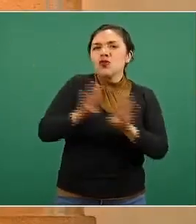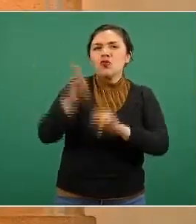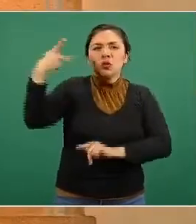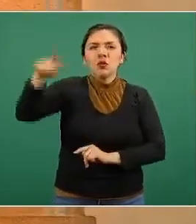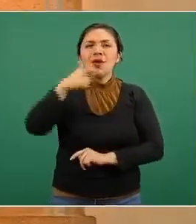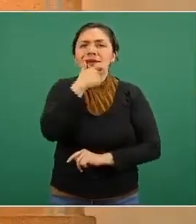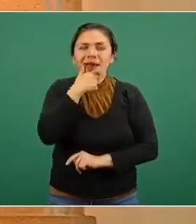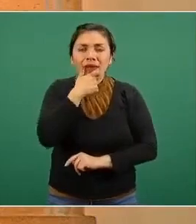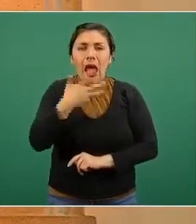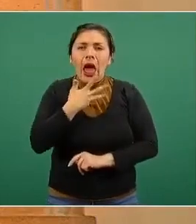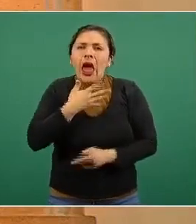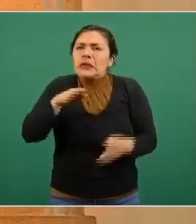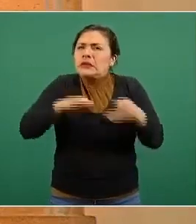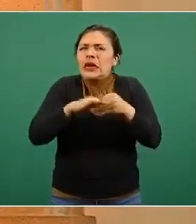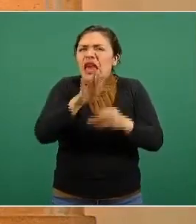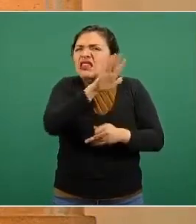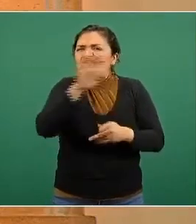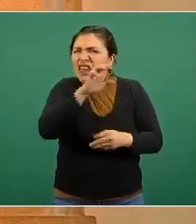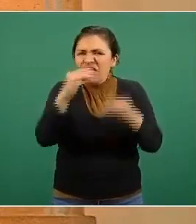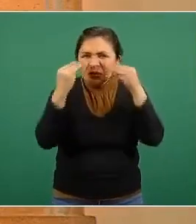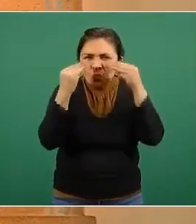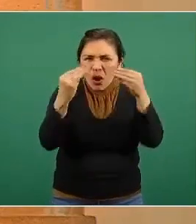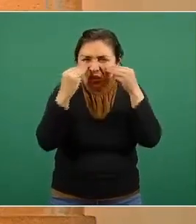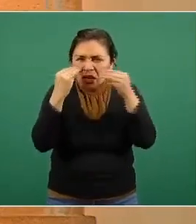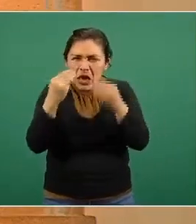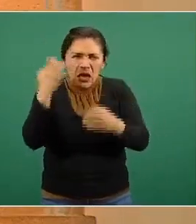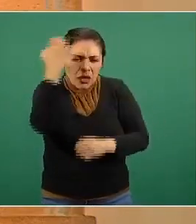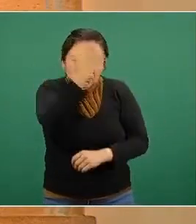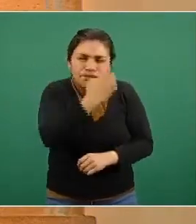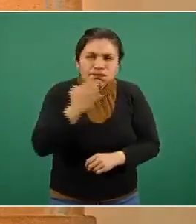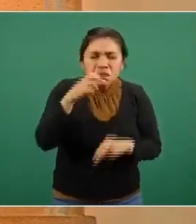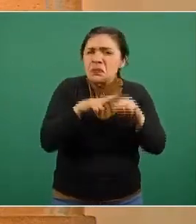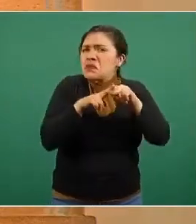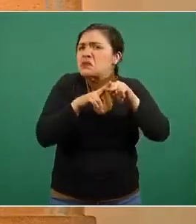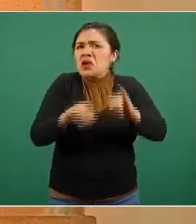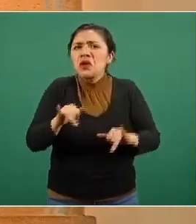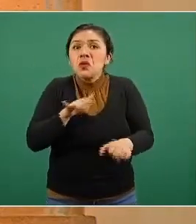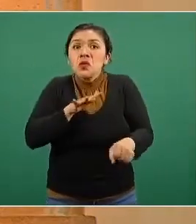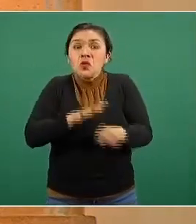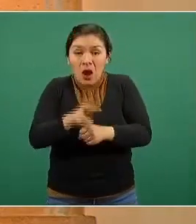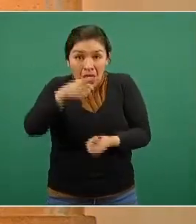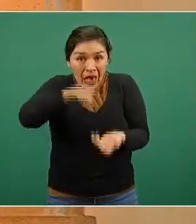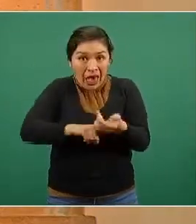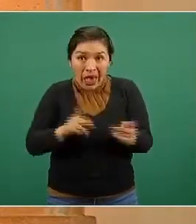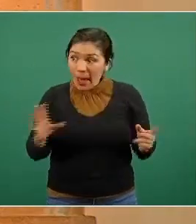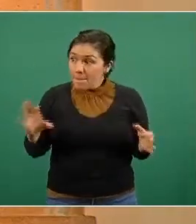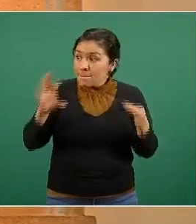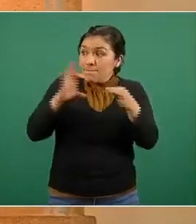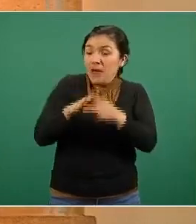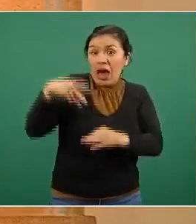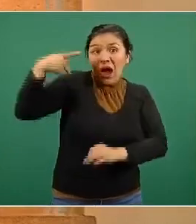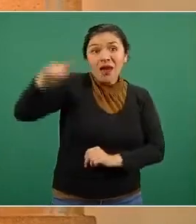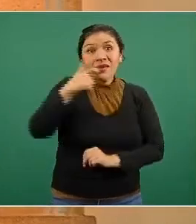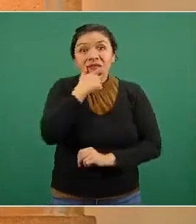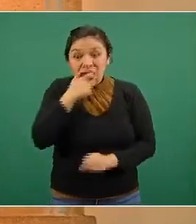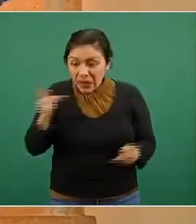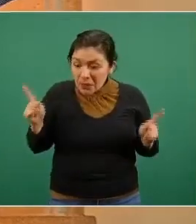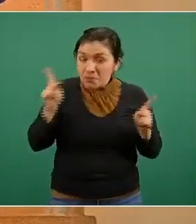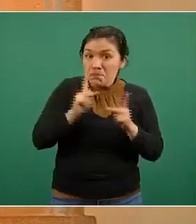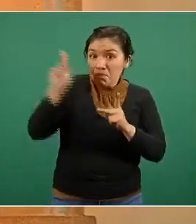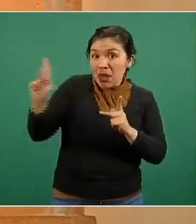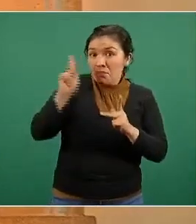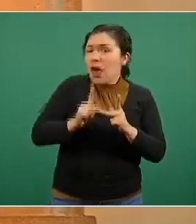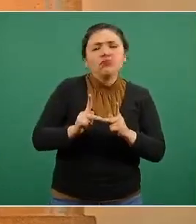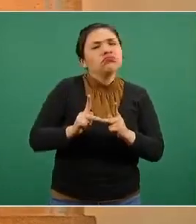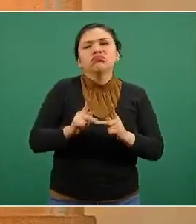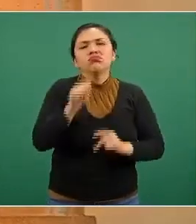500 muestras, de las cuales en ninguna se ha encontrado hasta el momento las mutaciones correspondientes a esta variante. Esta